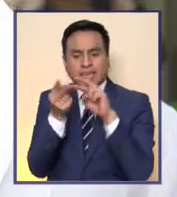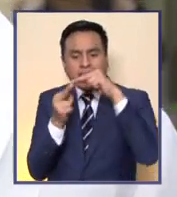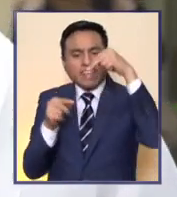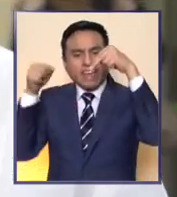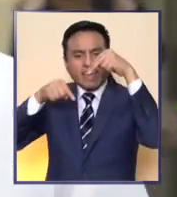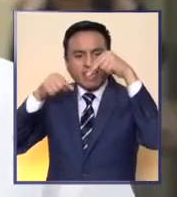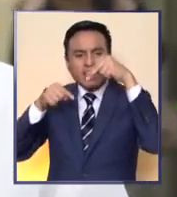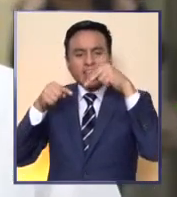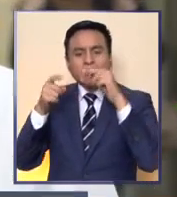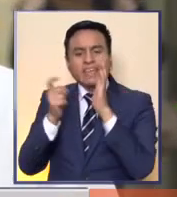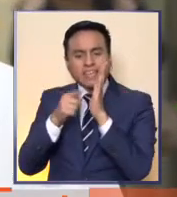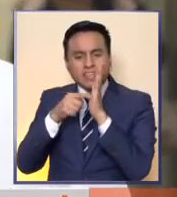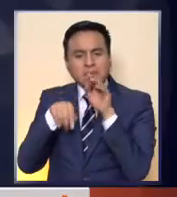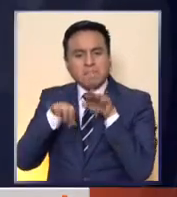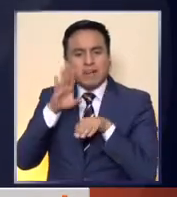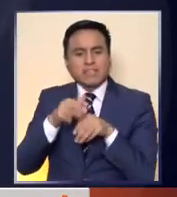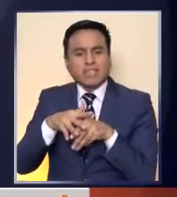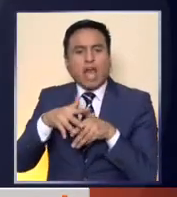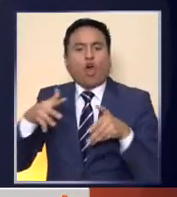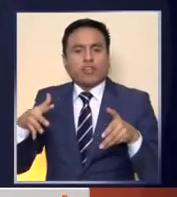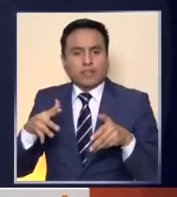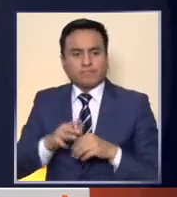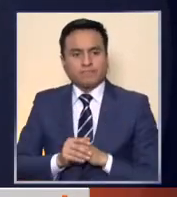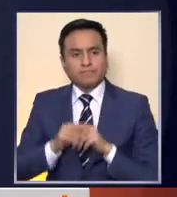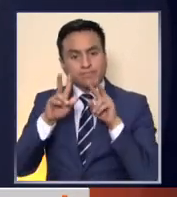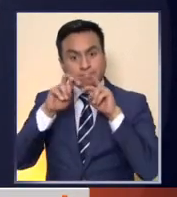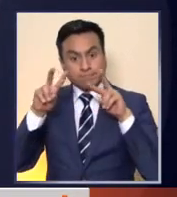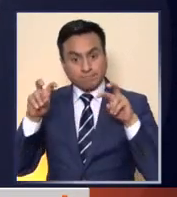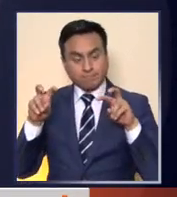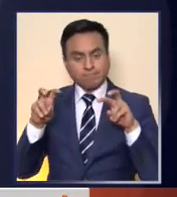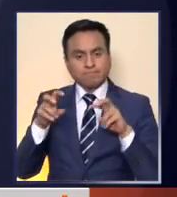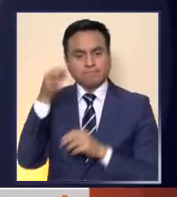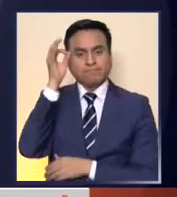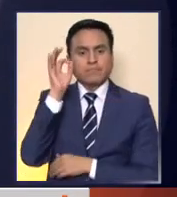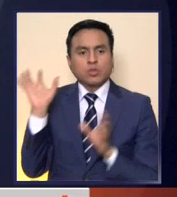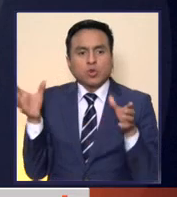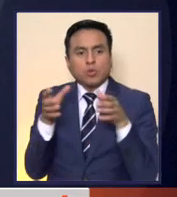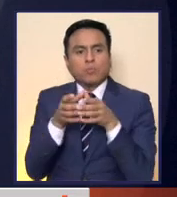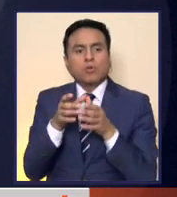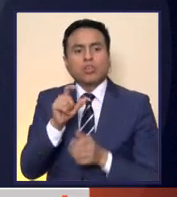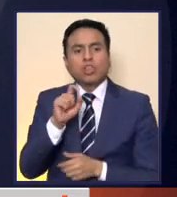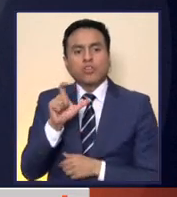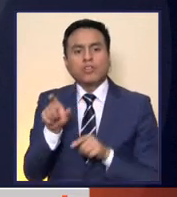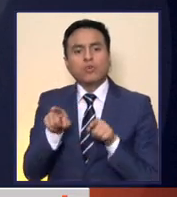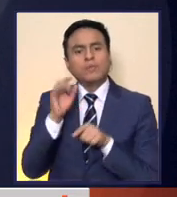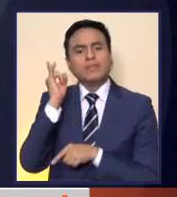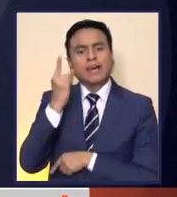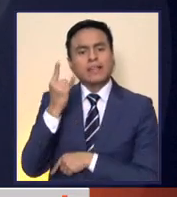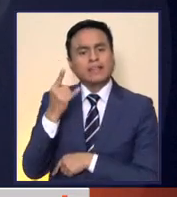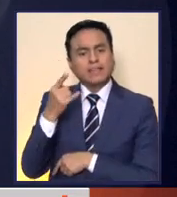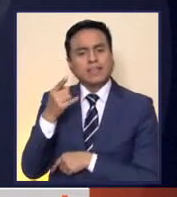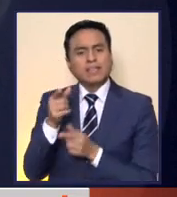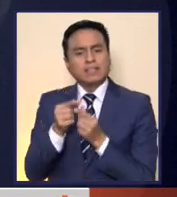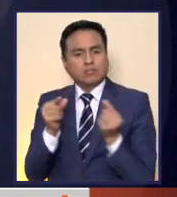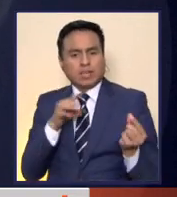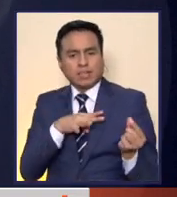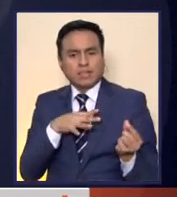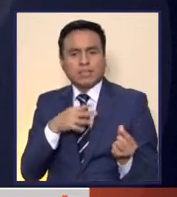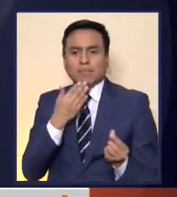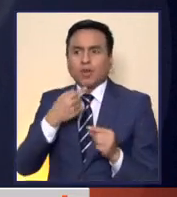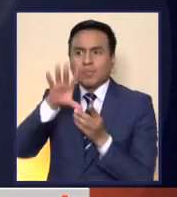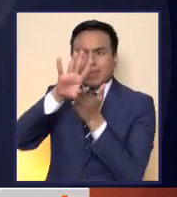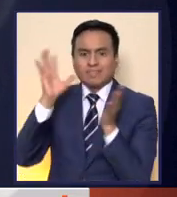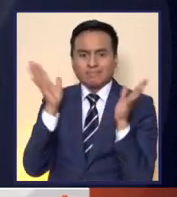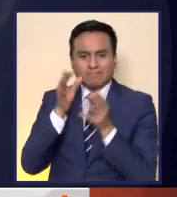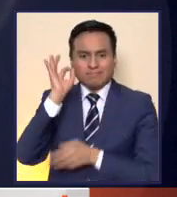de la tendencia a engordar. Investigadores reunidos en el grupo ELOC de universidades nacionales y extranjeras descubrieron